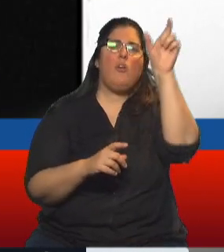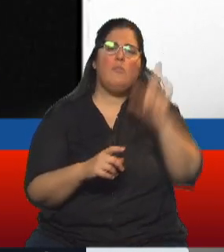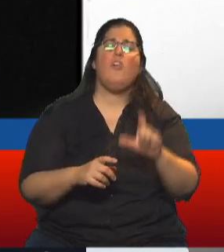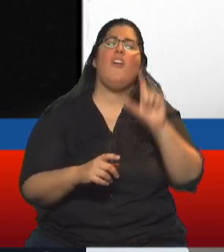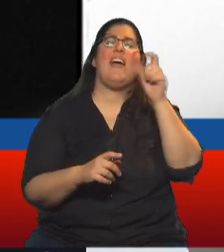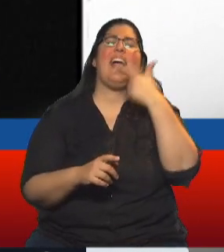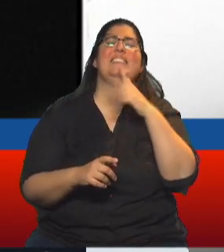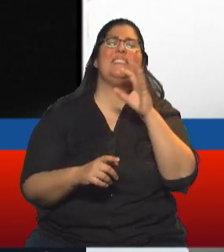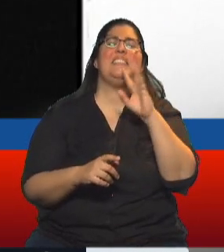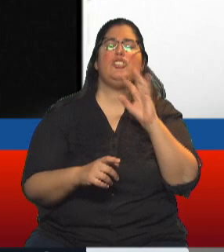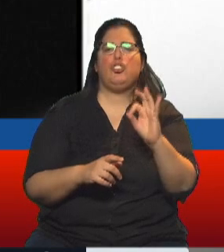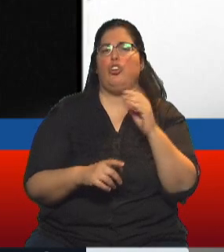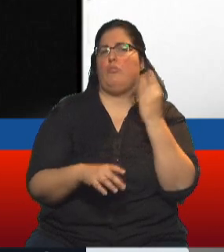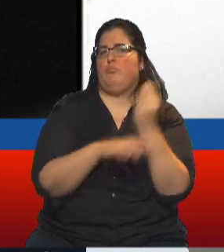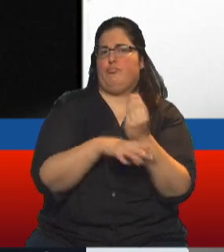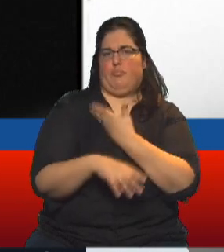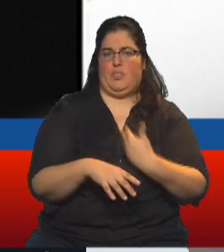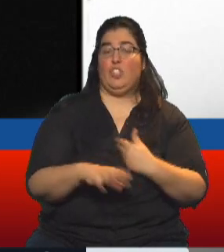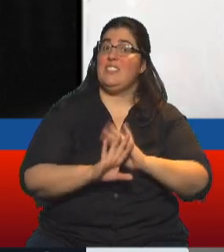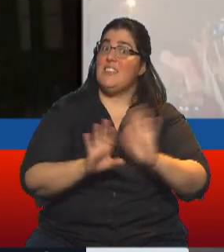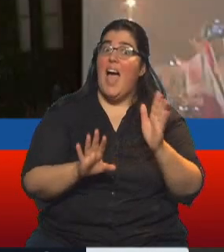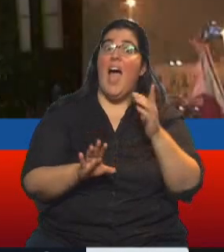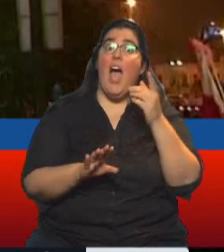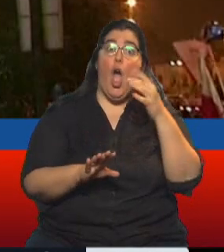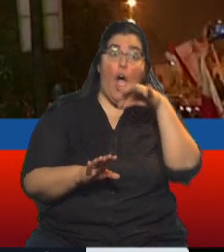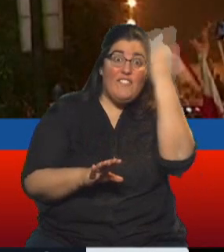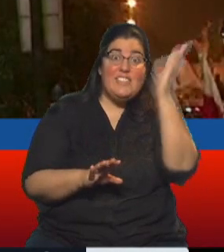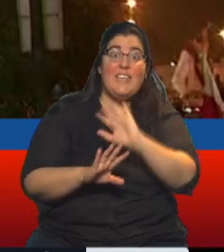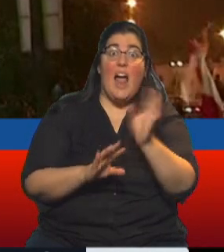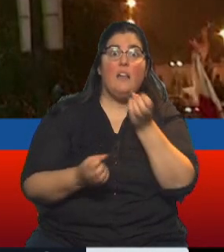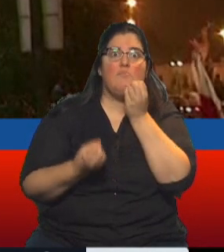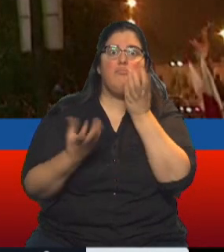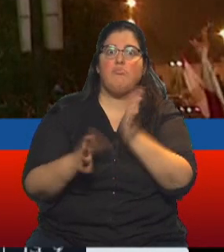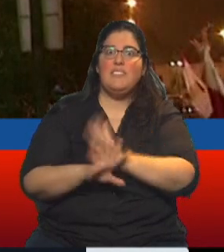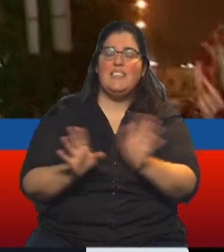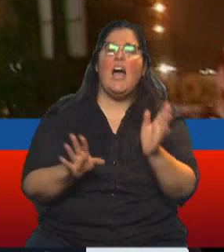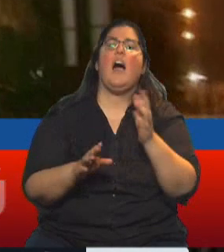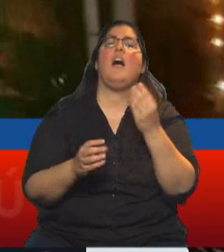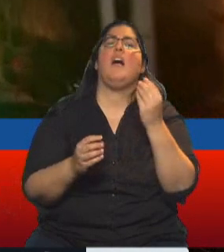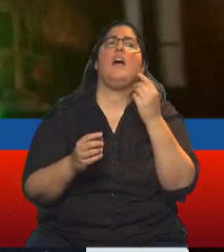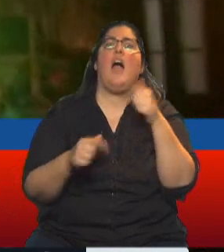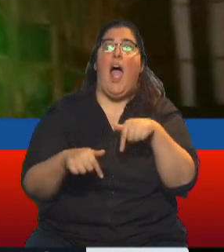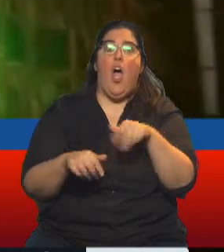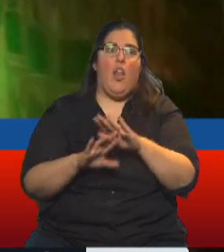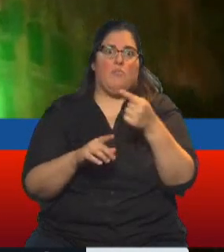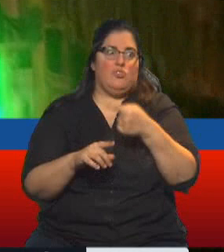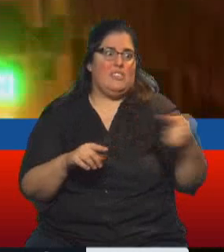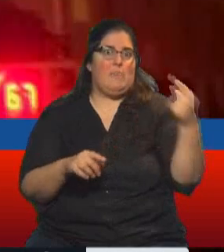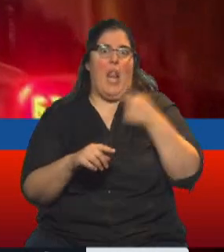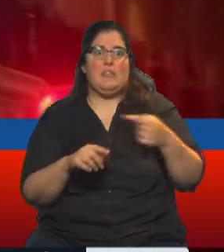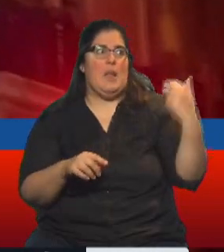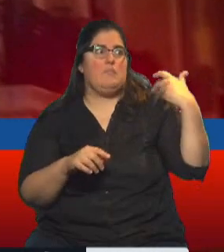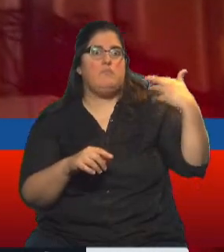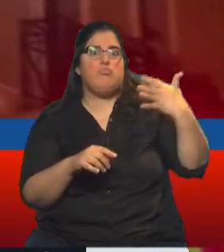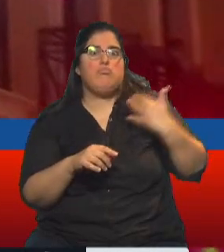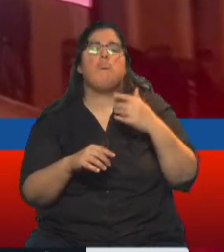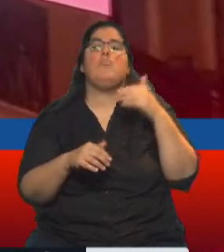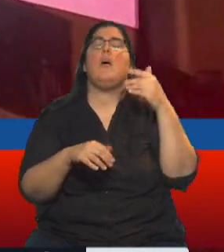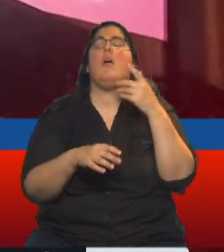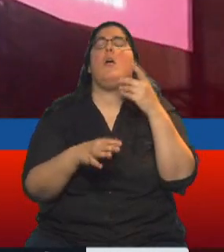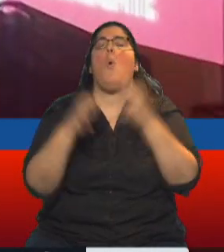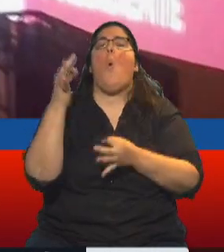Terrones. La proclamación oficial del nuevo mandatario llegó tras varias semanas de dilaciones en las que la justicia electoral analizó